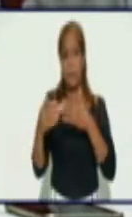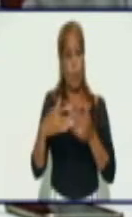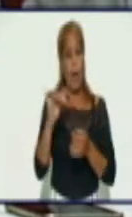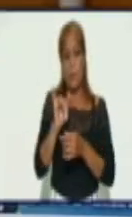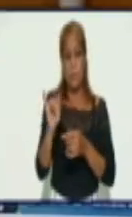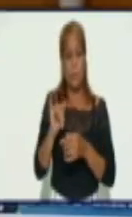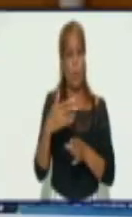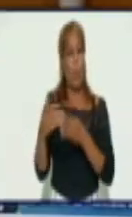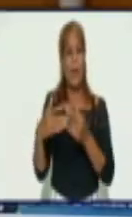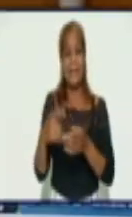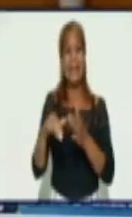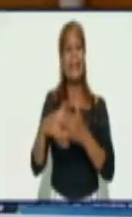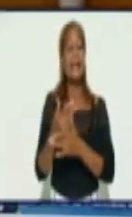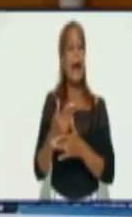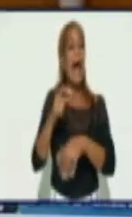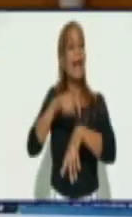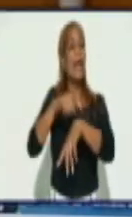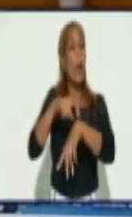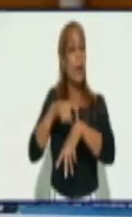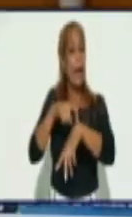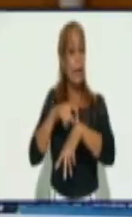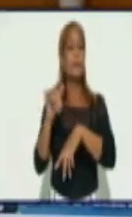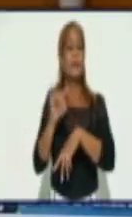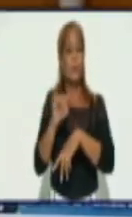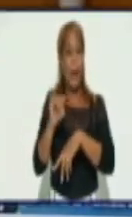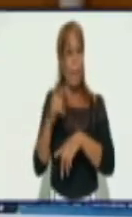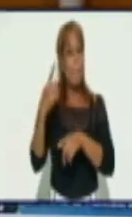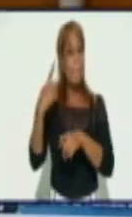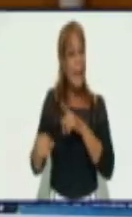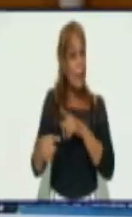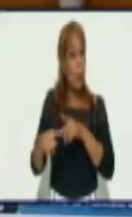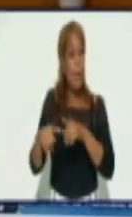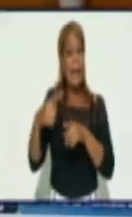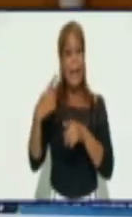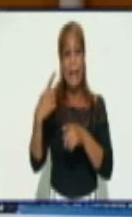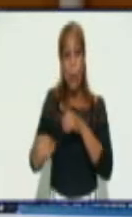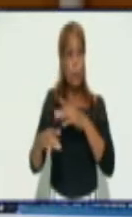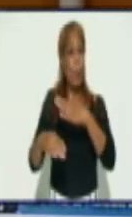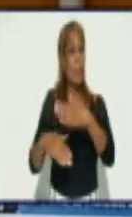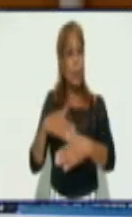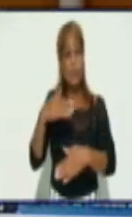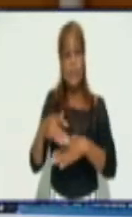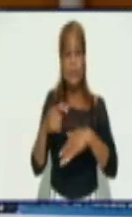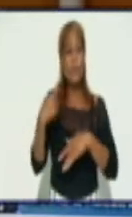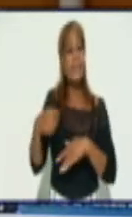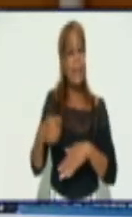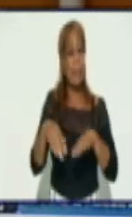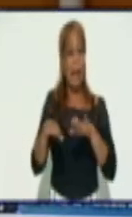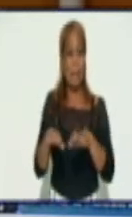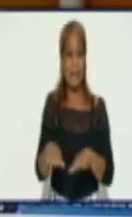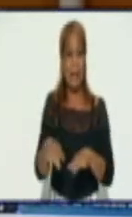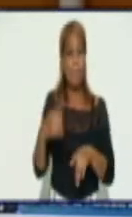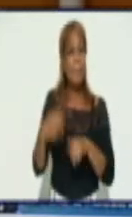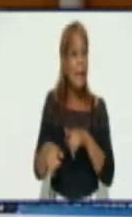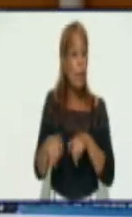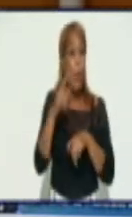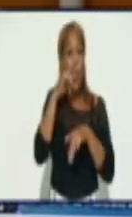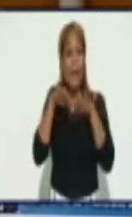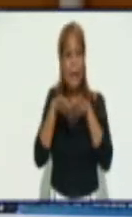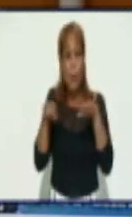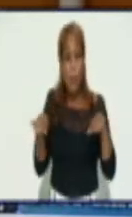resto los trámites tienen que aplazarse dejando claro incluso horario que es en horas de la mañana y con las normas en el centro